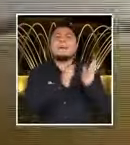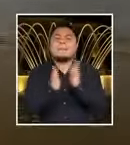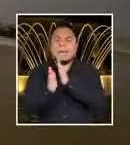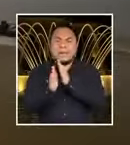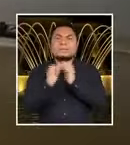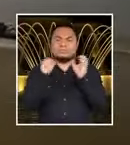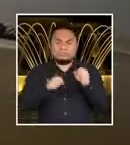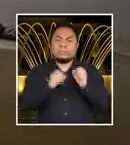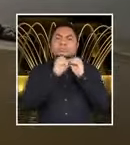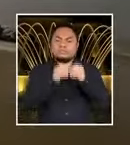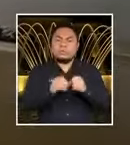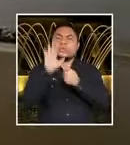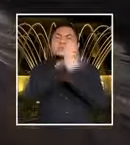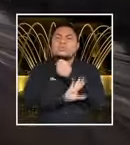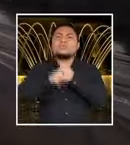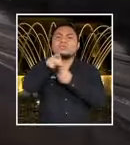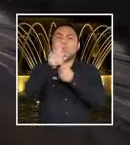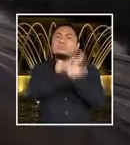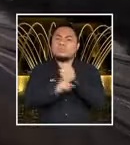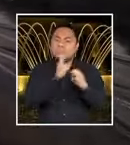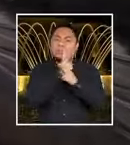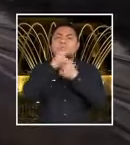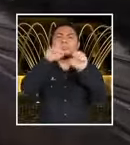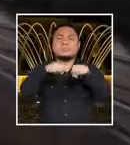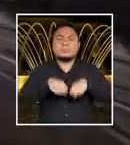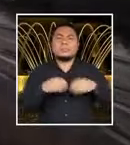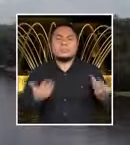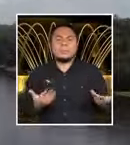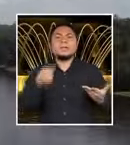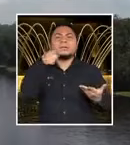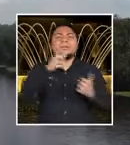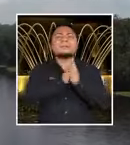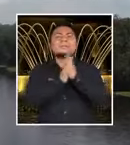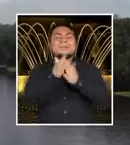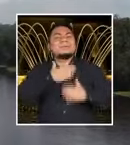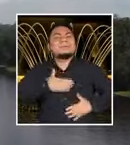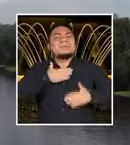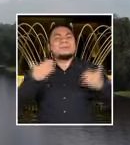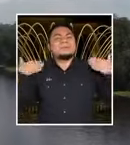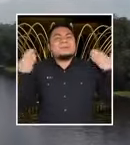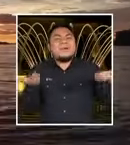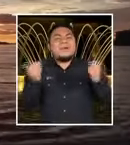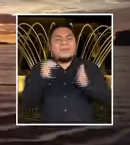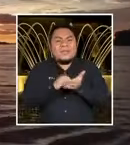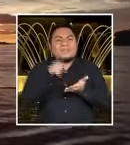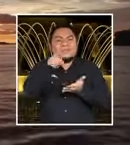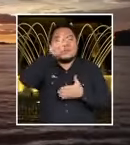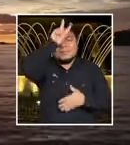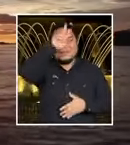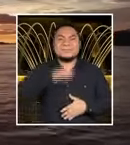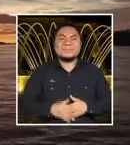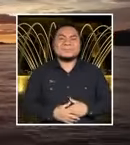preparándonos para darte seguridad, para que disfrutes nuevamente de tu Perú.